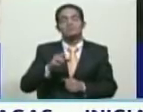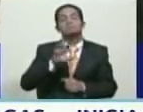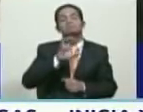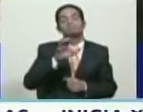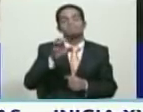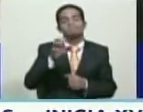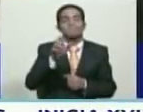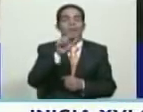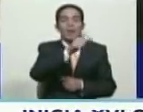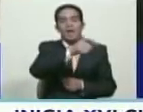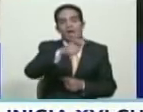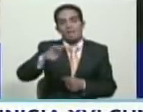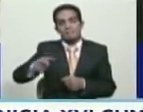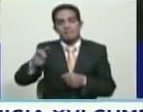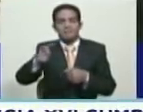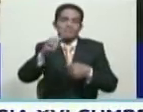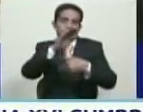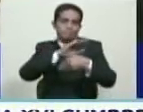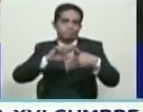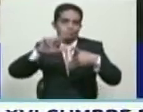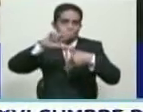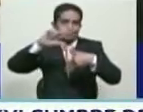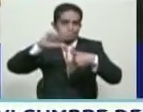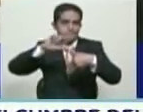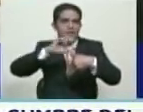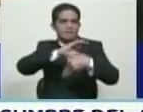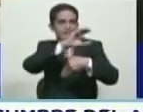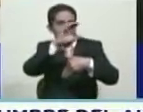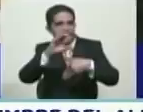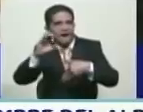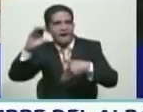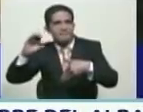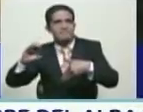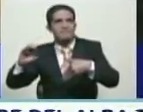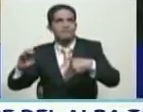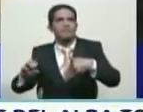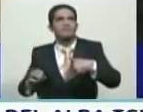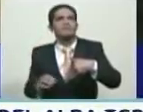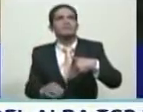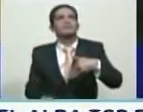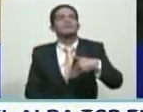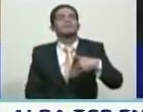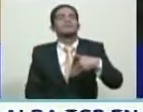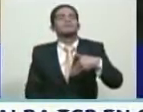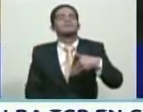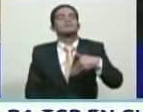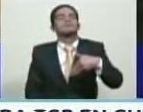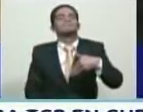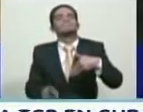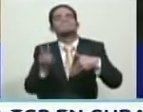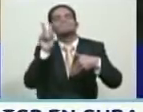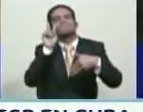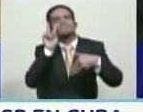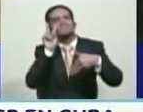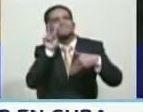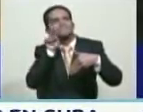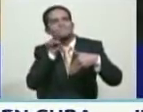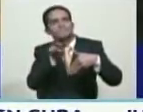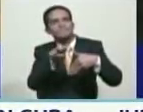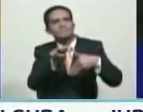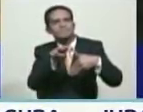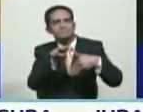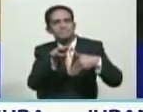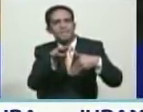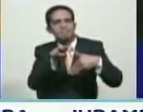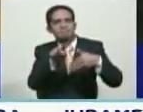en nuestras civilizaciones caribeñas y latinoamericanas, ver de